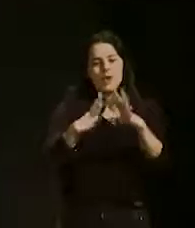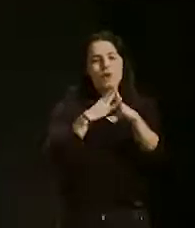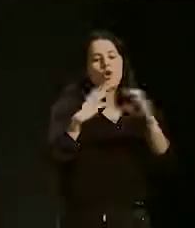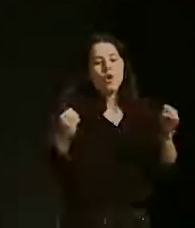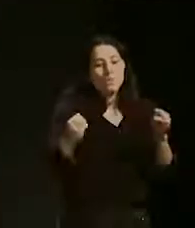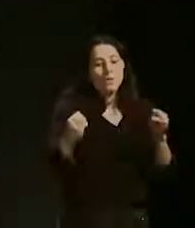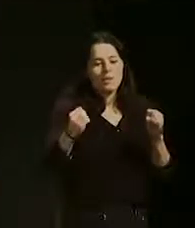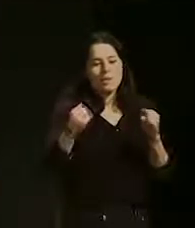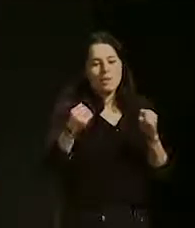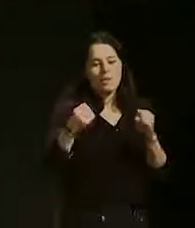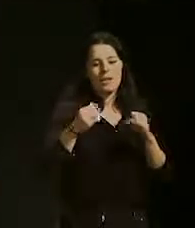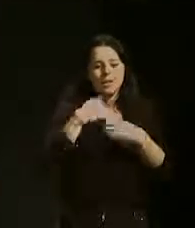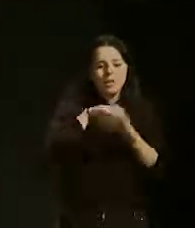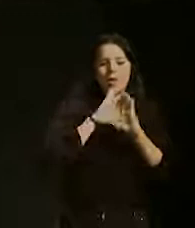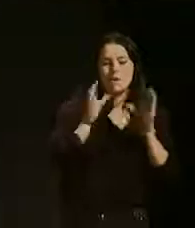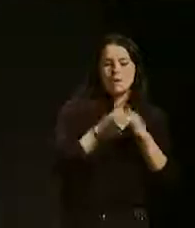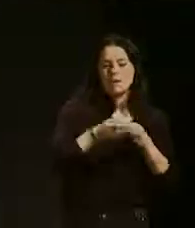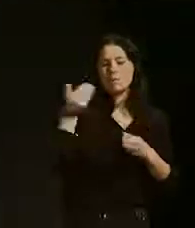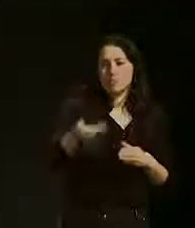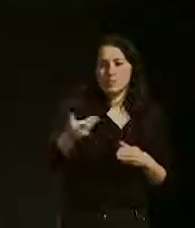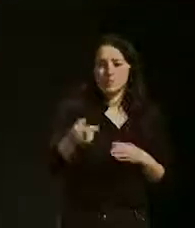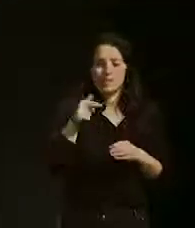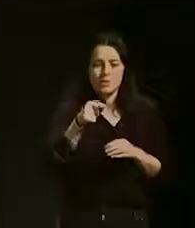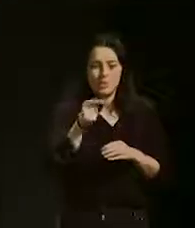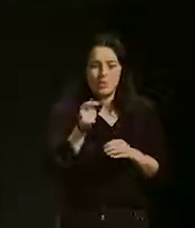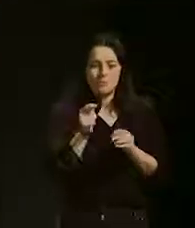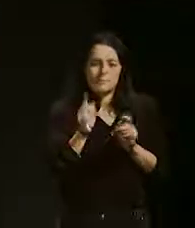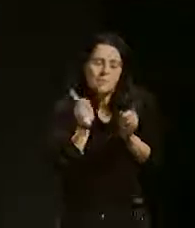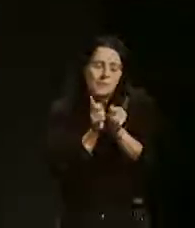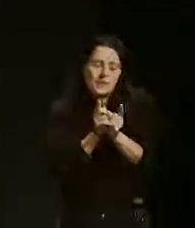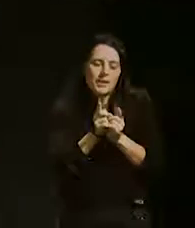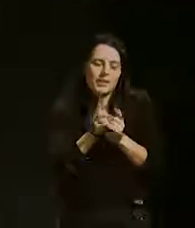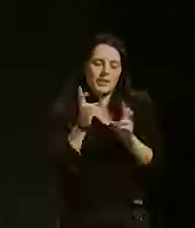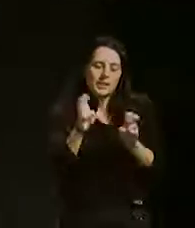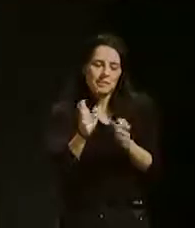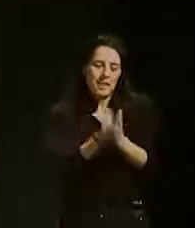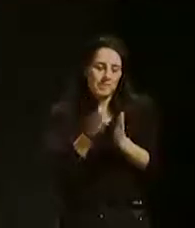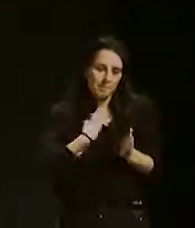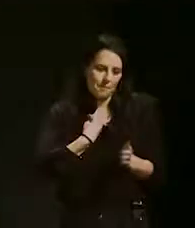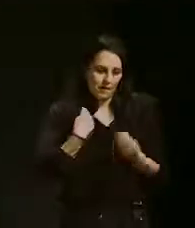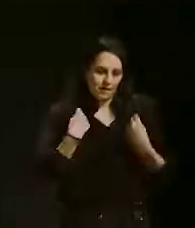idea de comunidad es muy importante. Esto es una pequeña cosa biográfica. En el trabajo